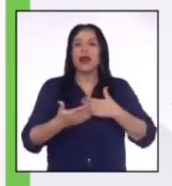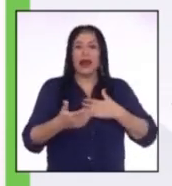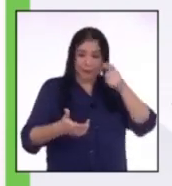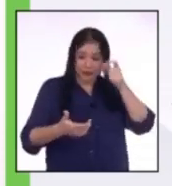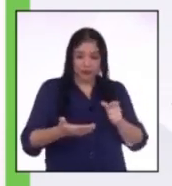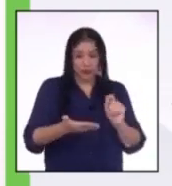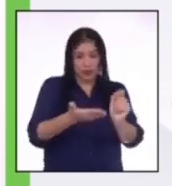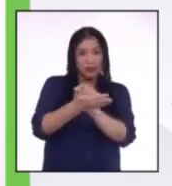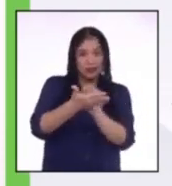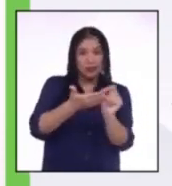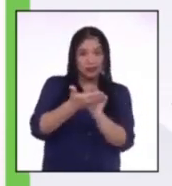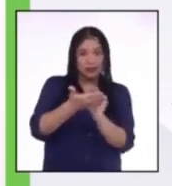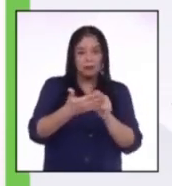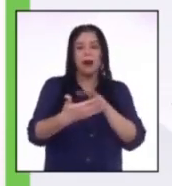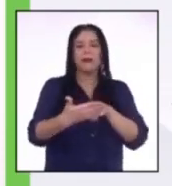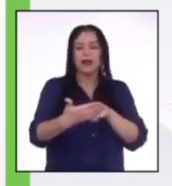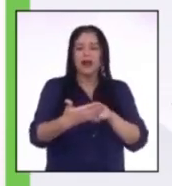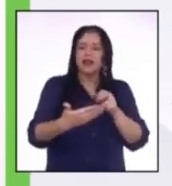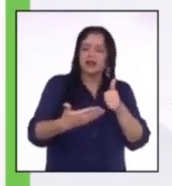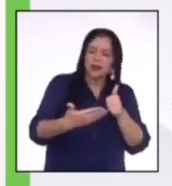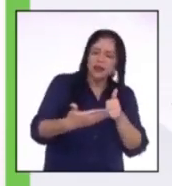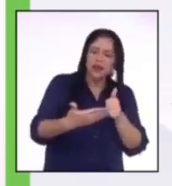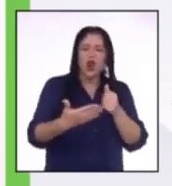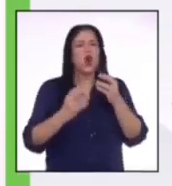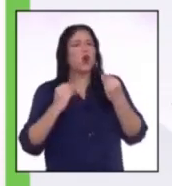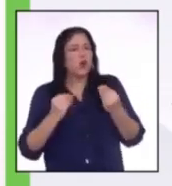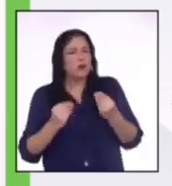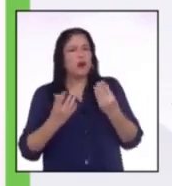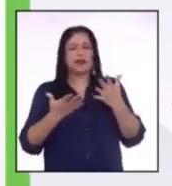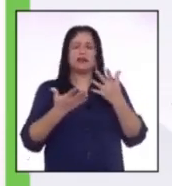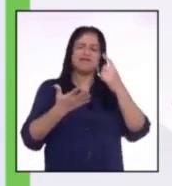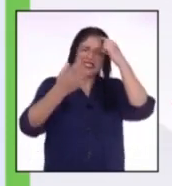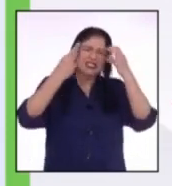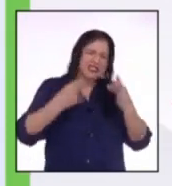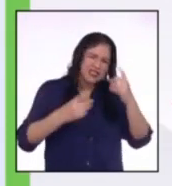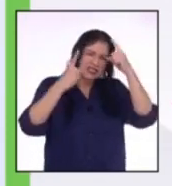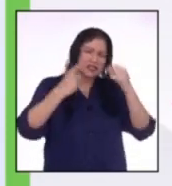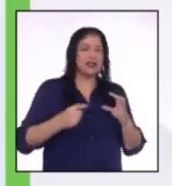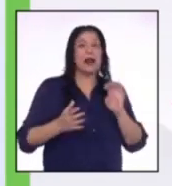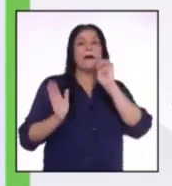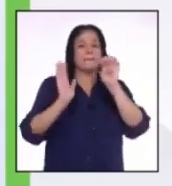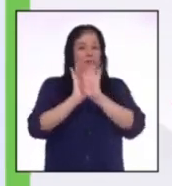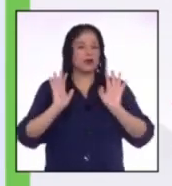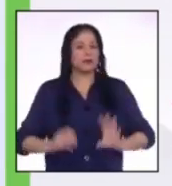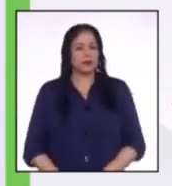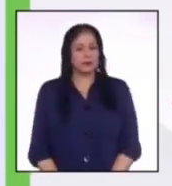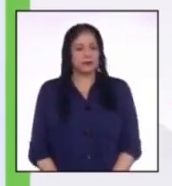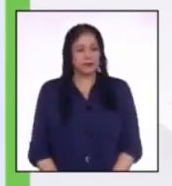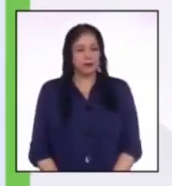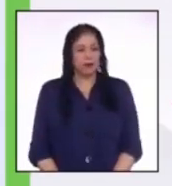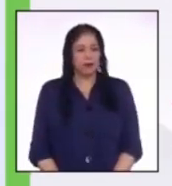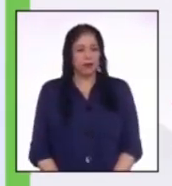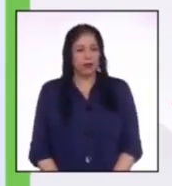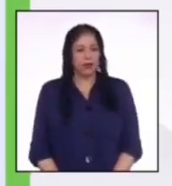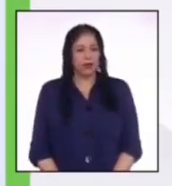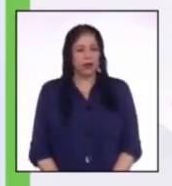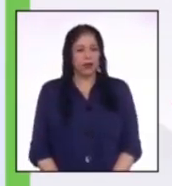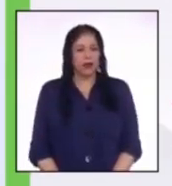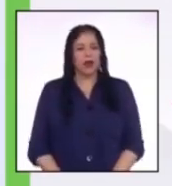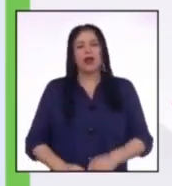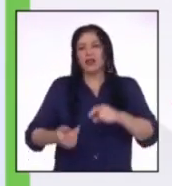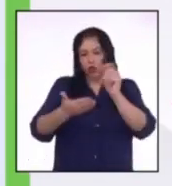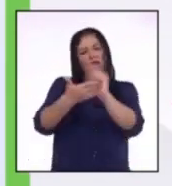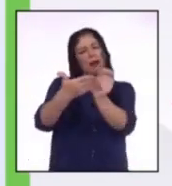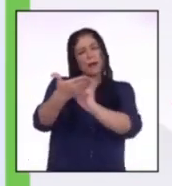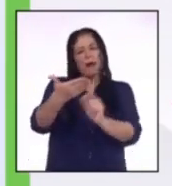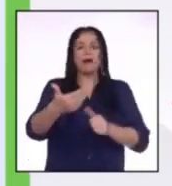o escritor a ver su trabajo y tomar más decisiones por ejemplo qué partes se quedan o se